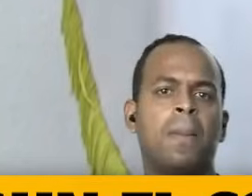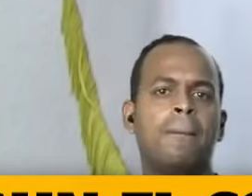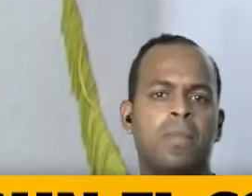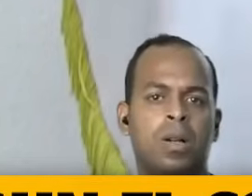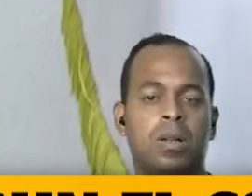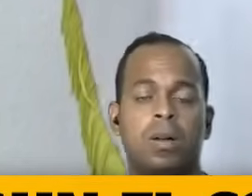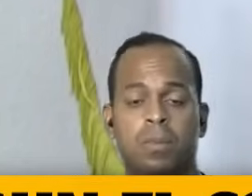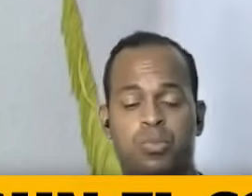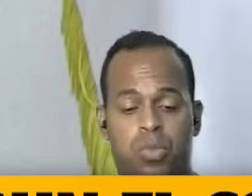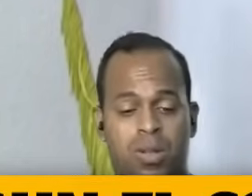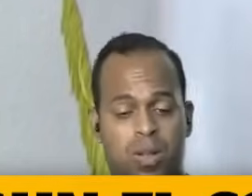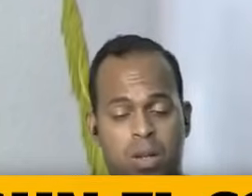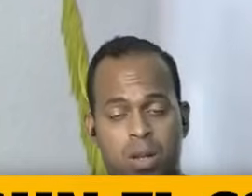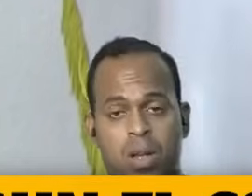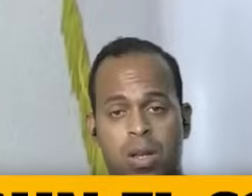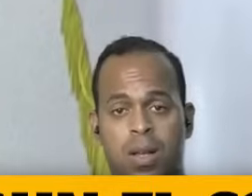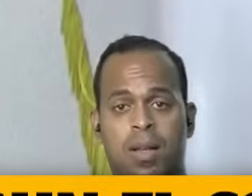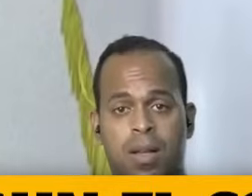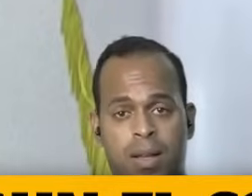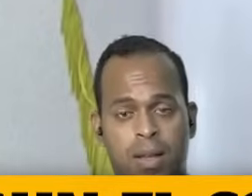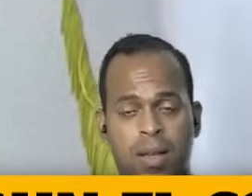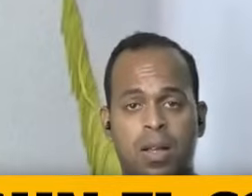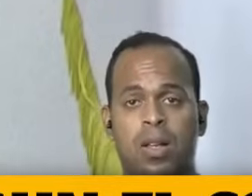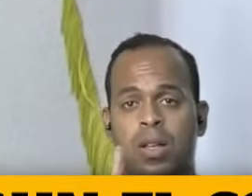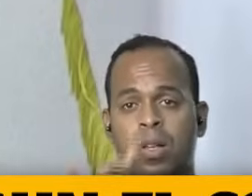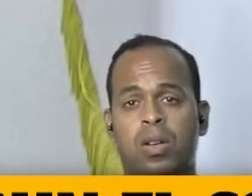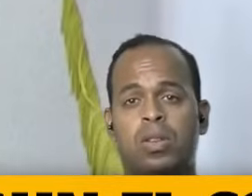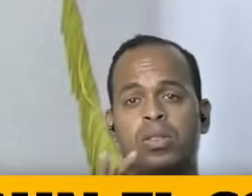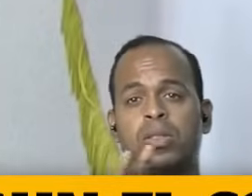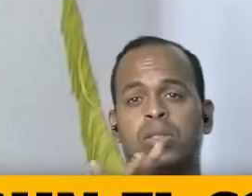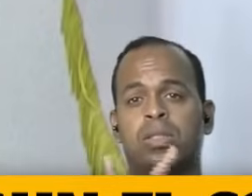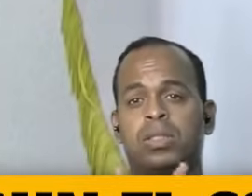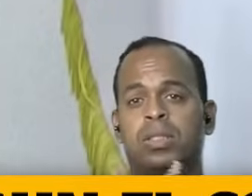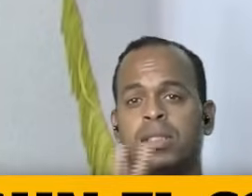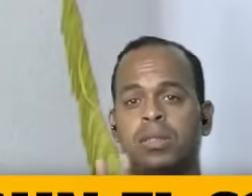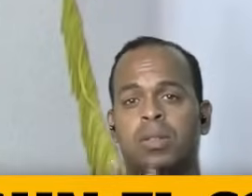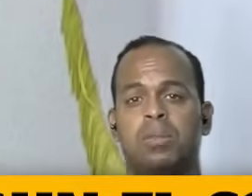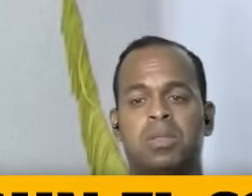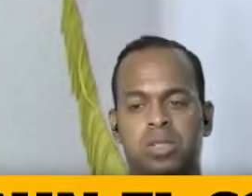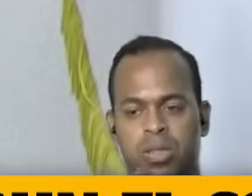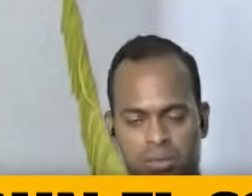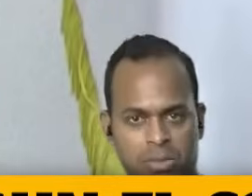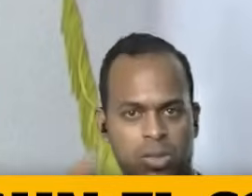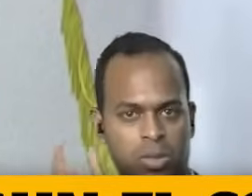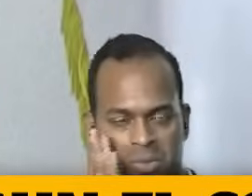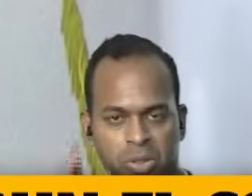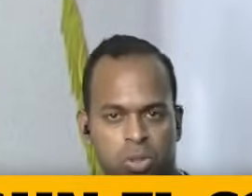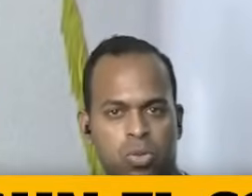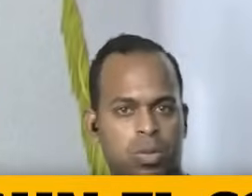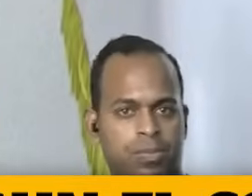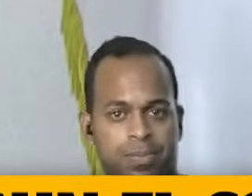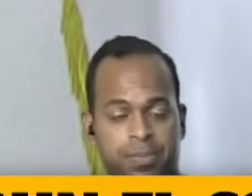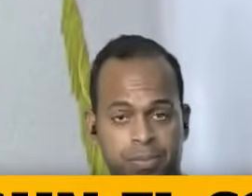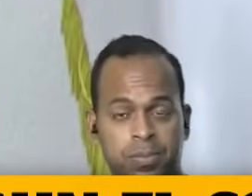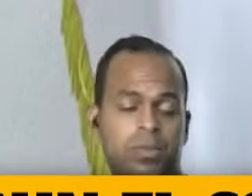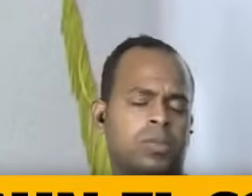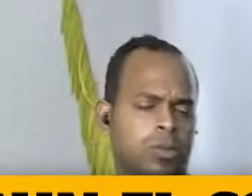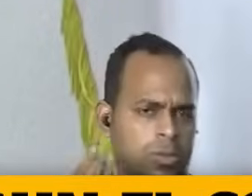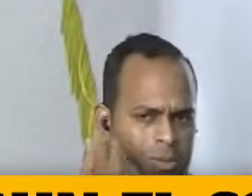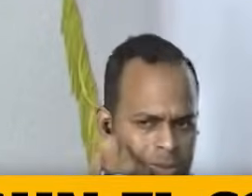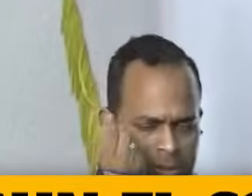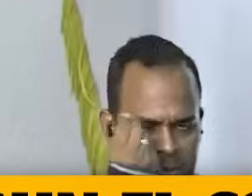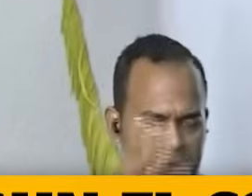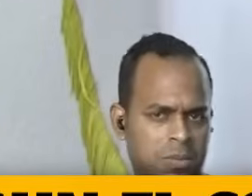pregunta, tenemos 879 personas en albergue. Luego, ya el general ya puntualizó muy bien todo lo que nosotros